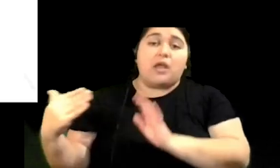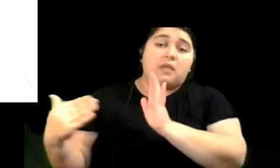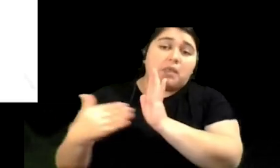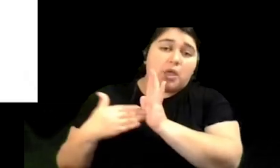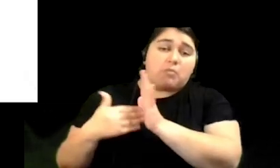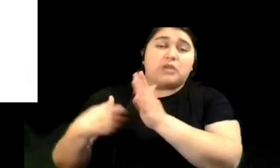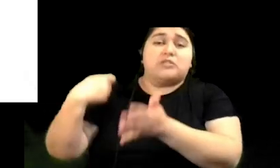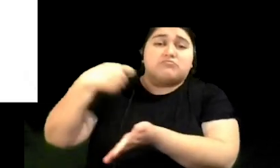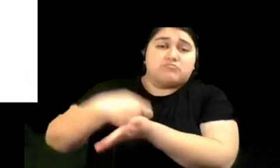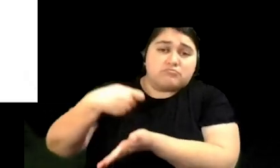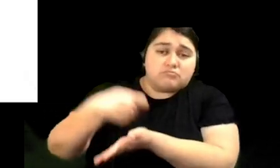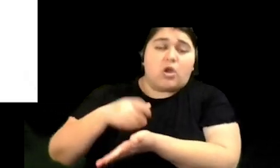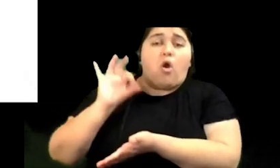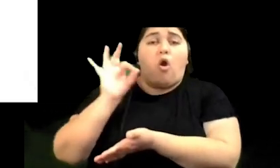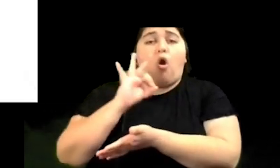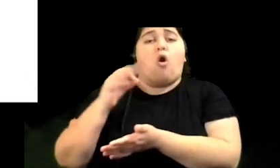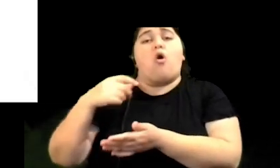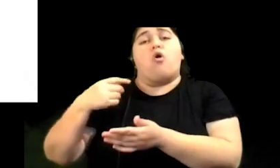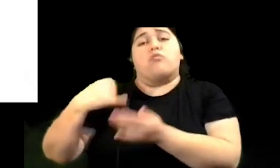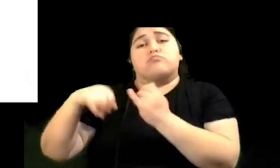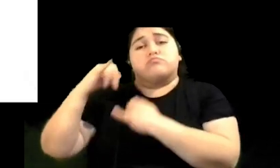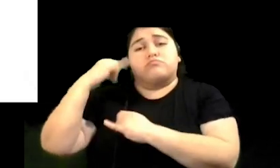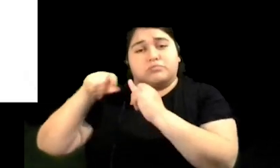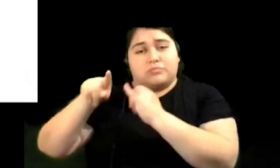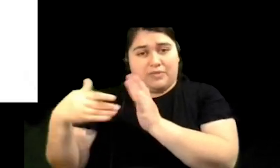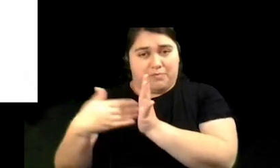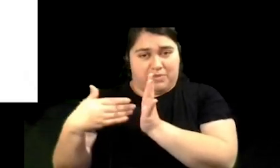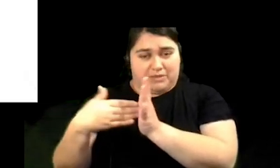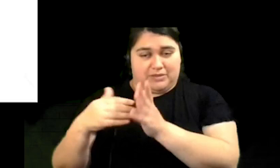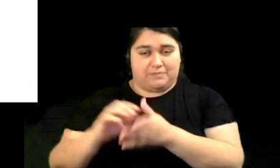rendimiento, si es una enajenación de activo financiero.